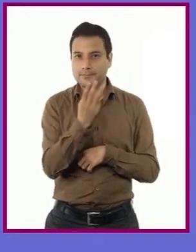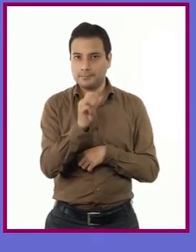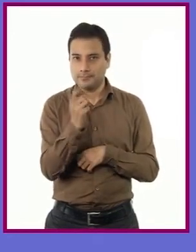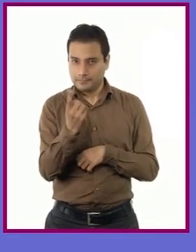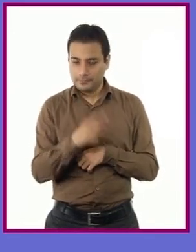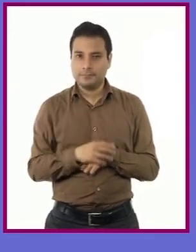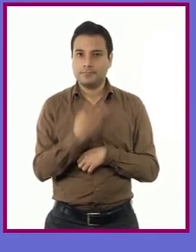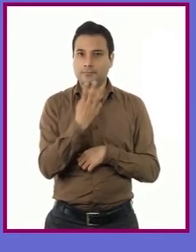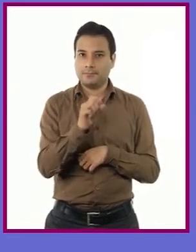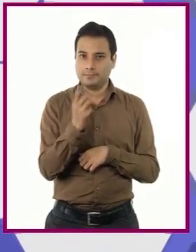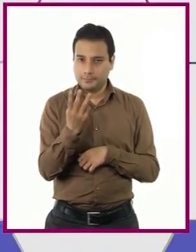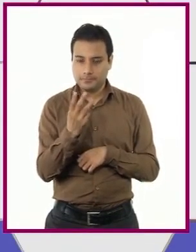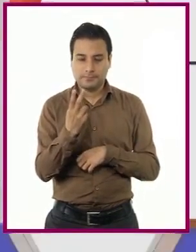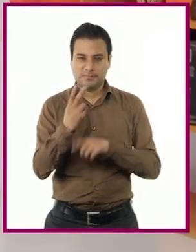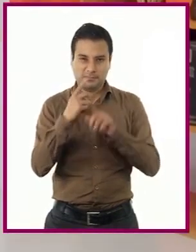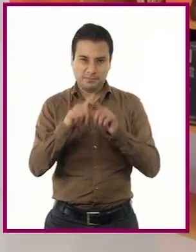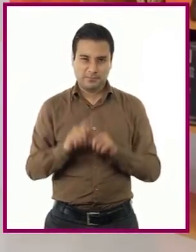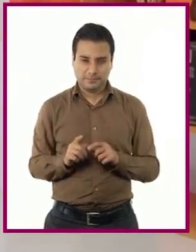apartado.